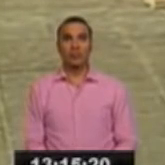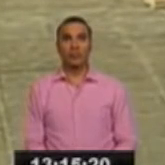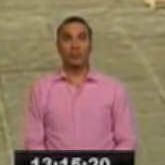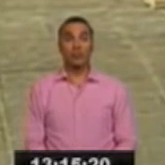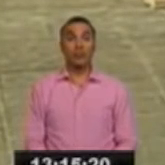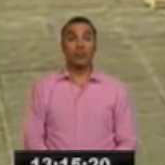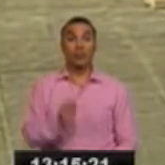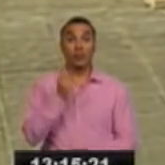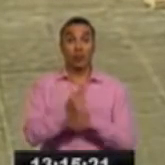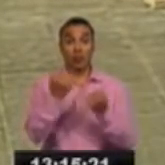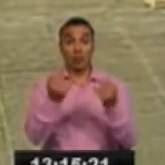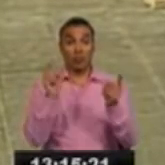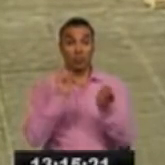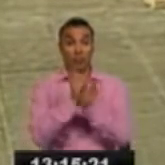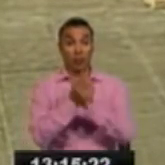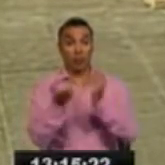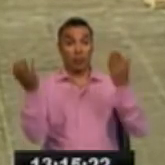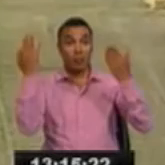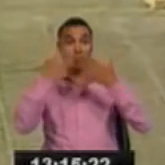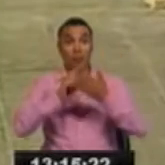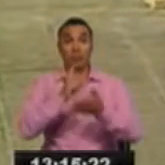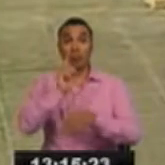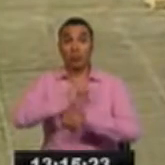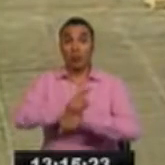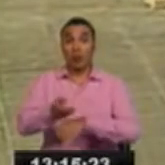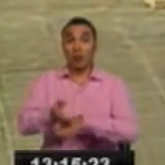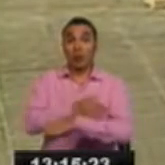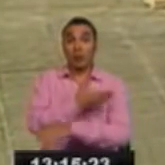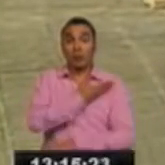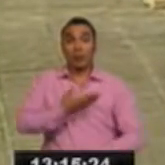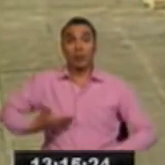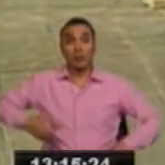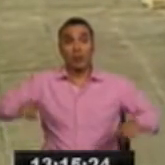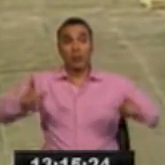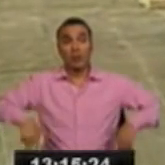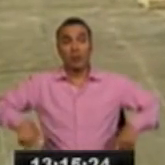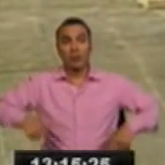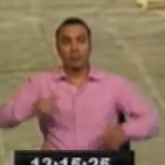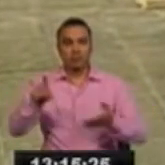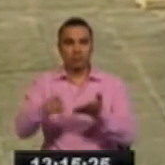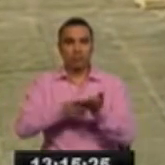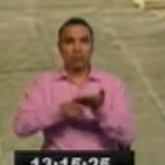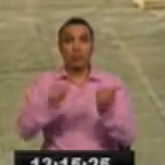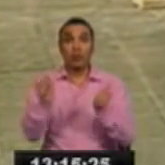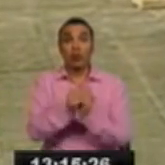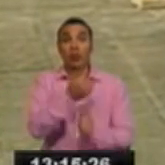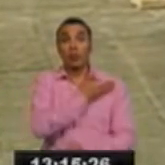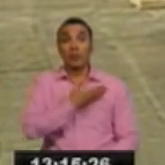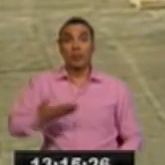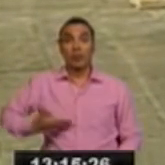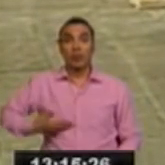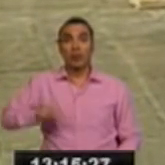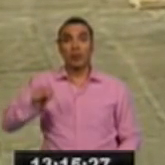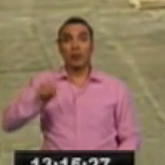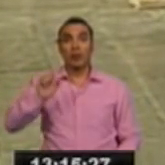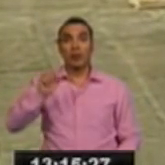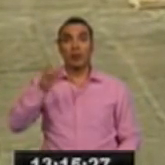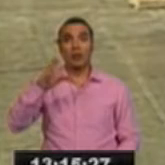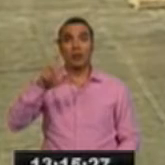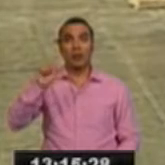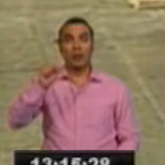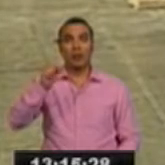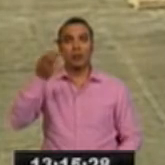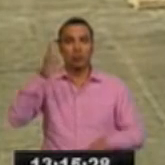Y previo a este encuentro que culminó hace unos minutos, el presidente Lenín Moreno se reunió con el presidente de Nestlé, con quien conversó sobre